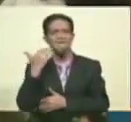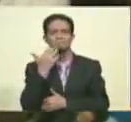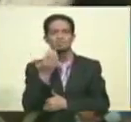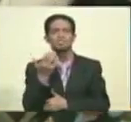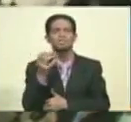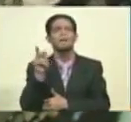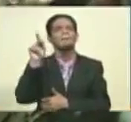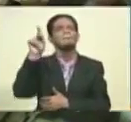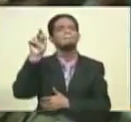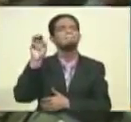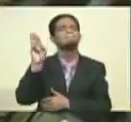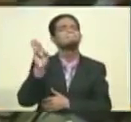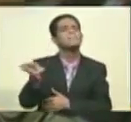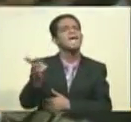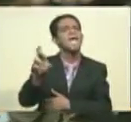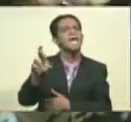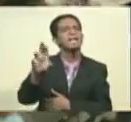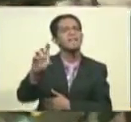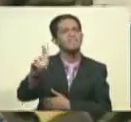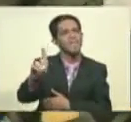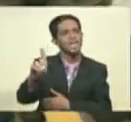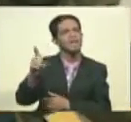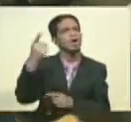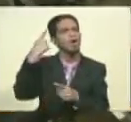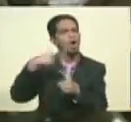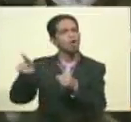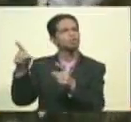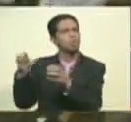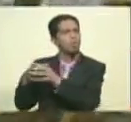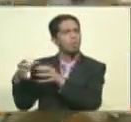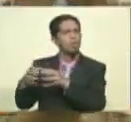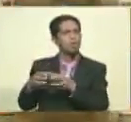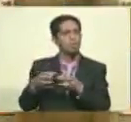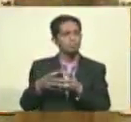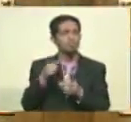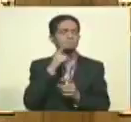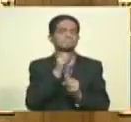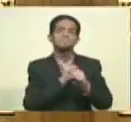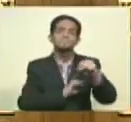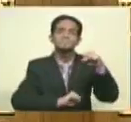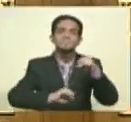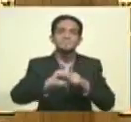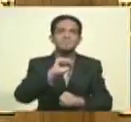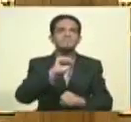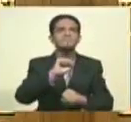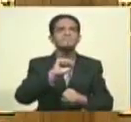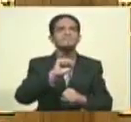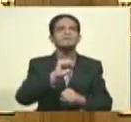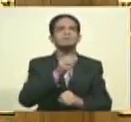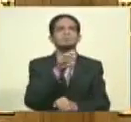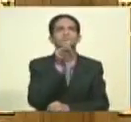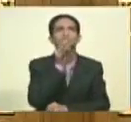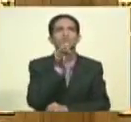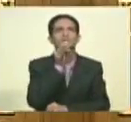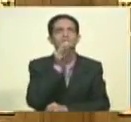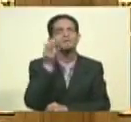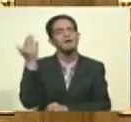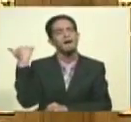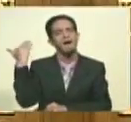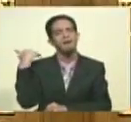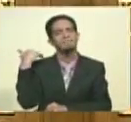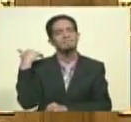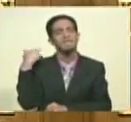PRB, y otros defendíamos todavía en aquel momento la